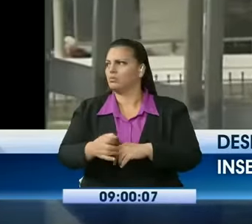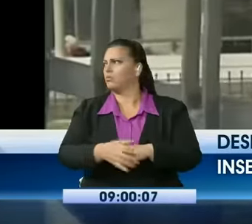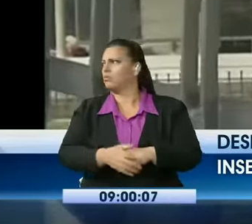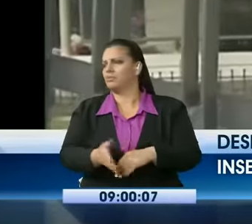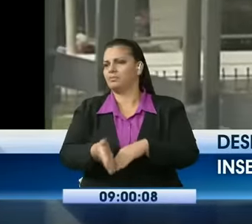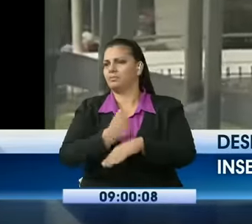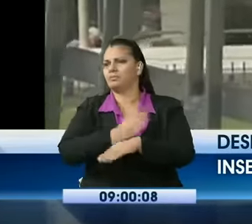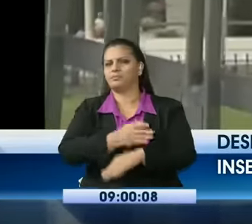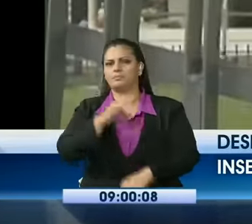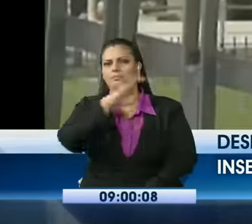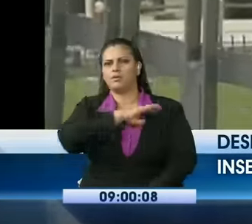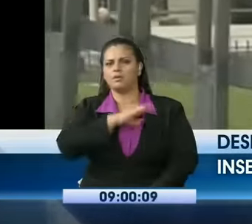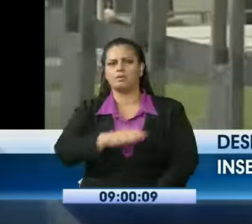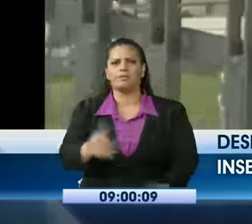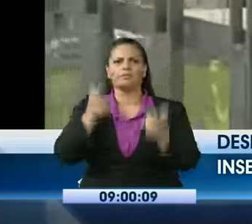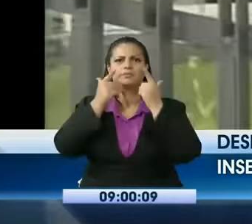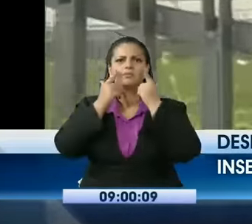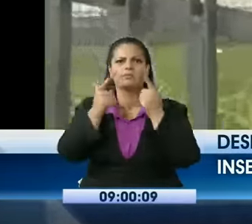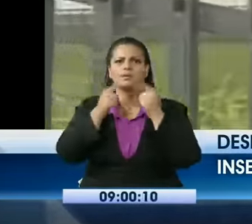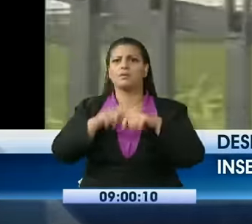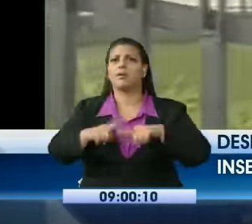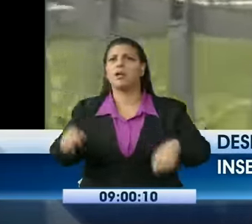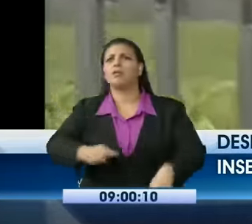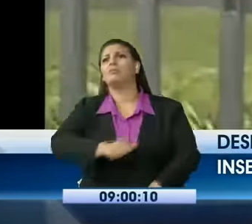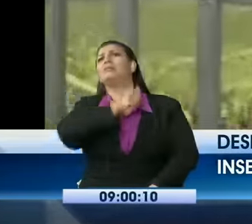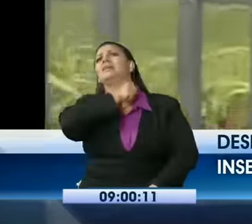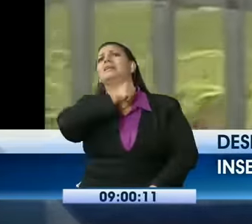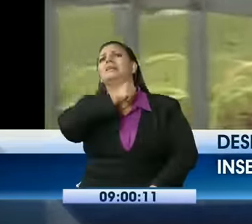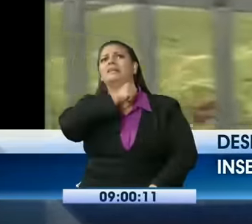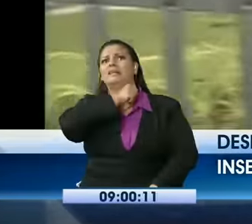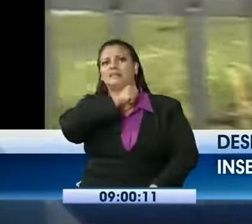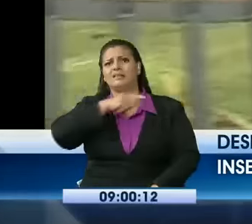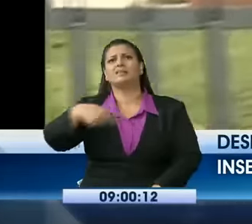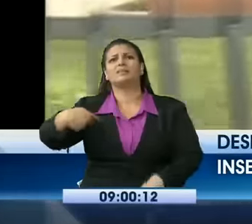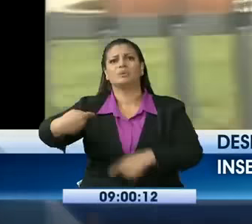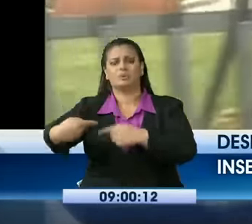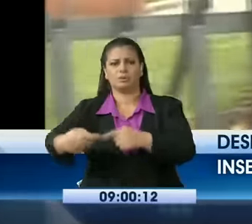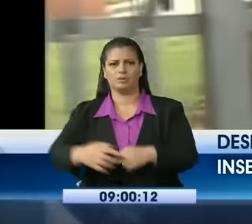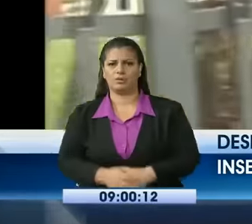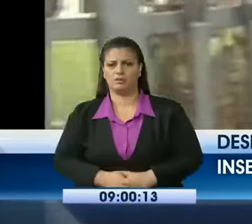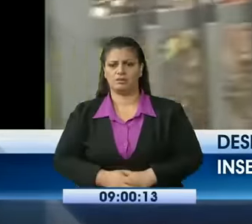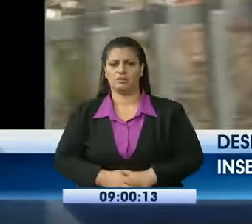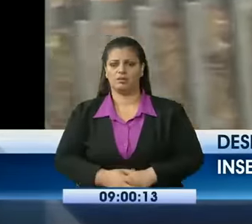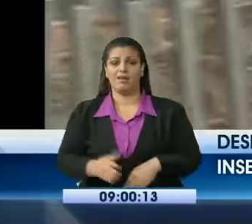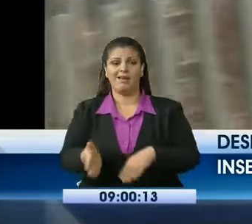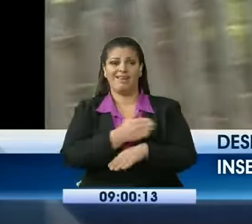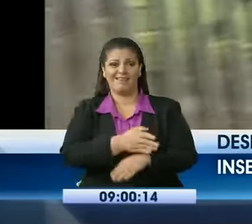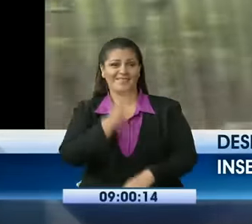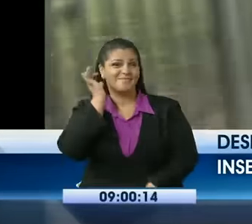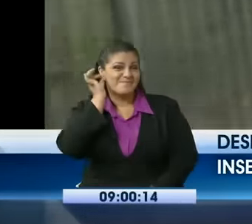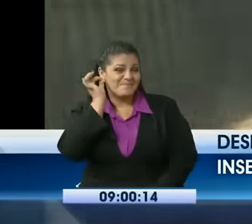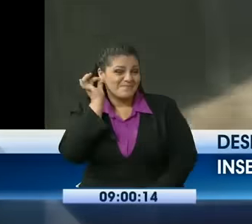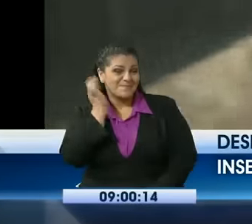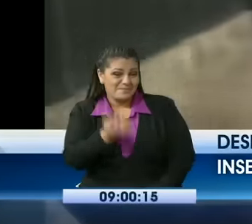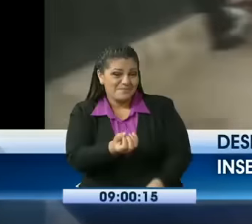todas maneras, se registra asaltos y ya hemos escuchado hace un rato también a la